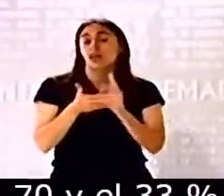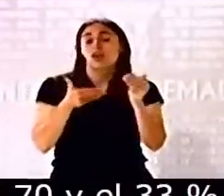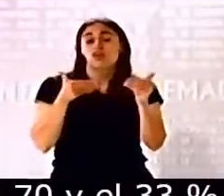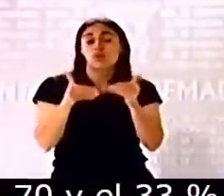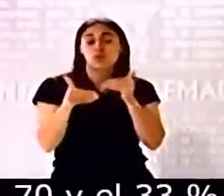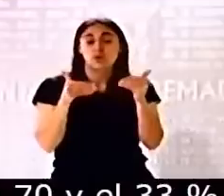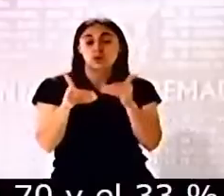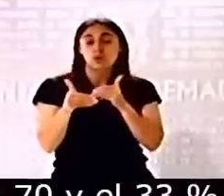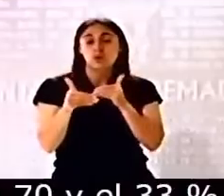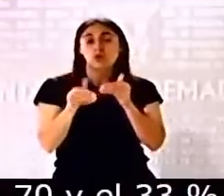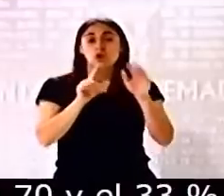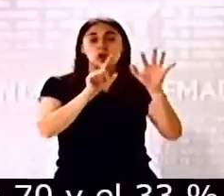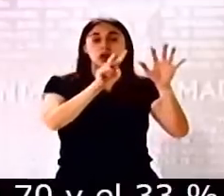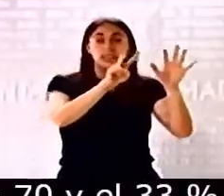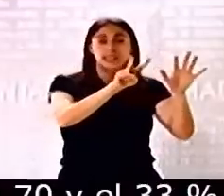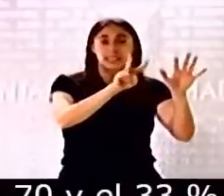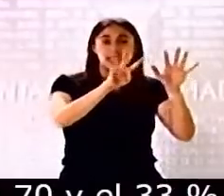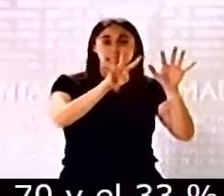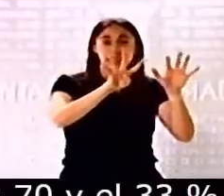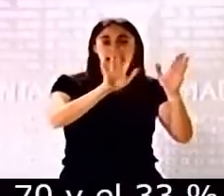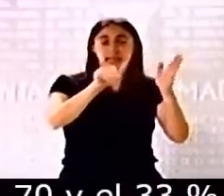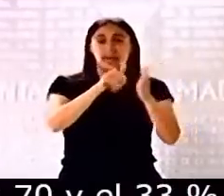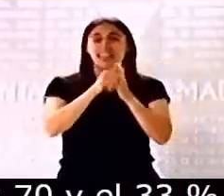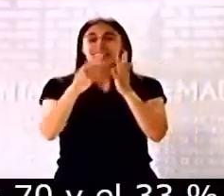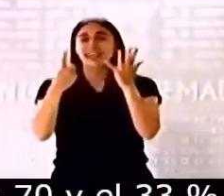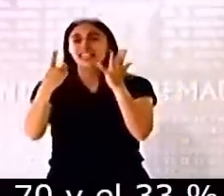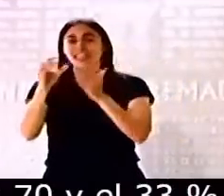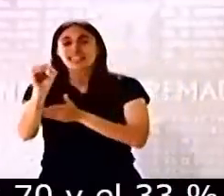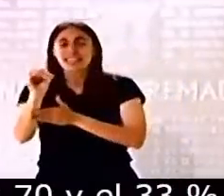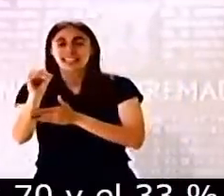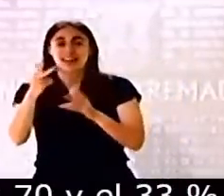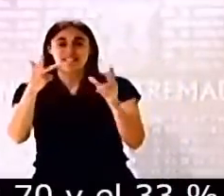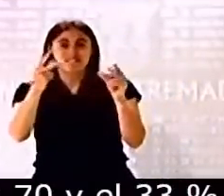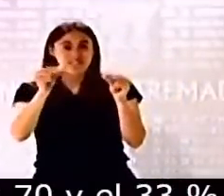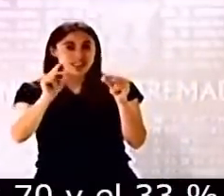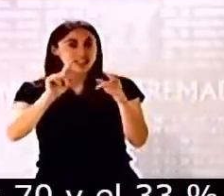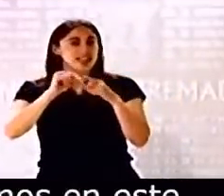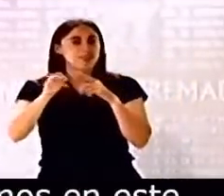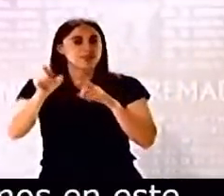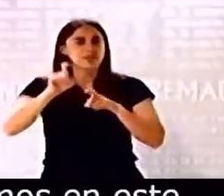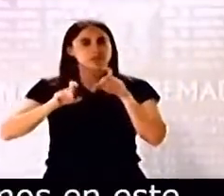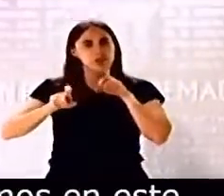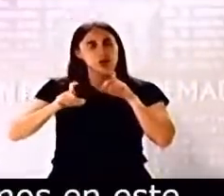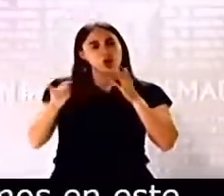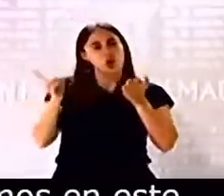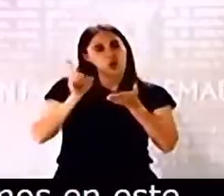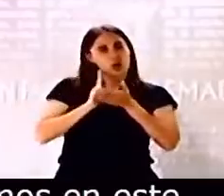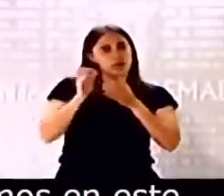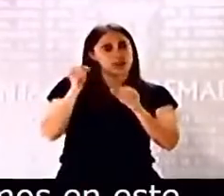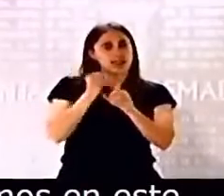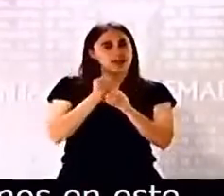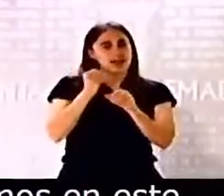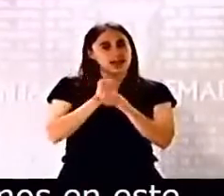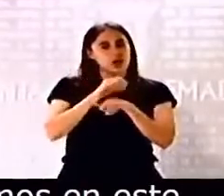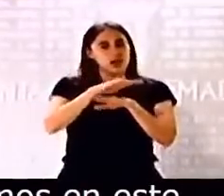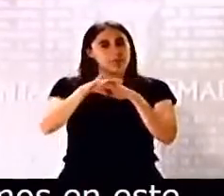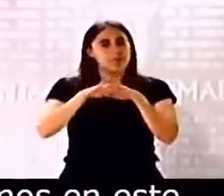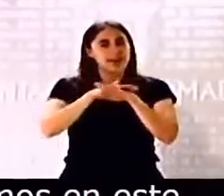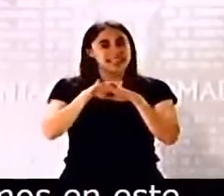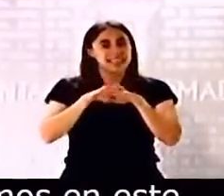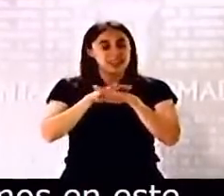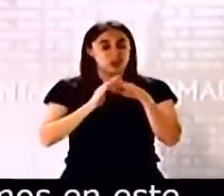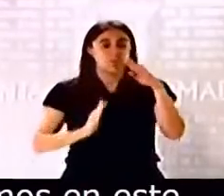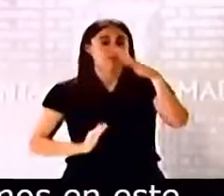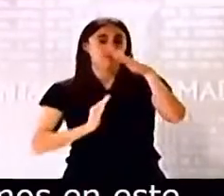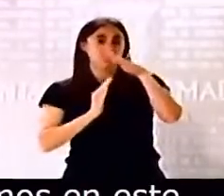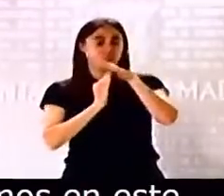69 a 60 retomaremos el grupo de los trabajadores esenciales que dejamos como consecuencia de la